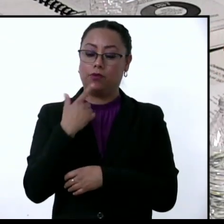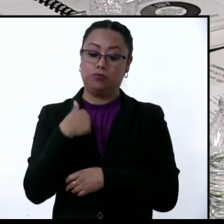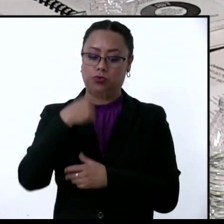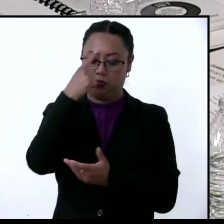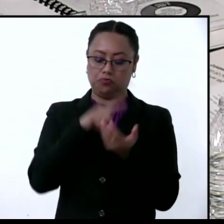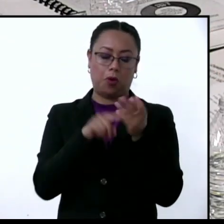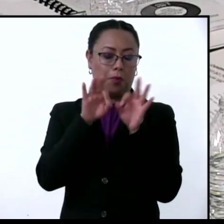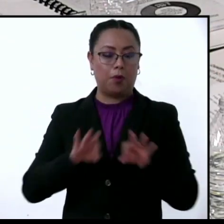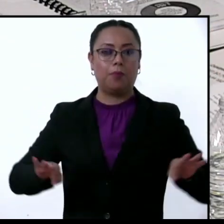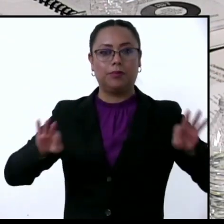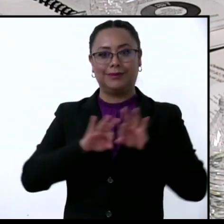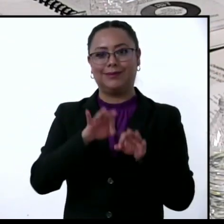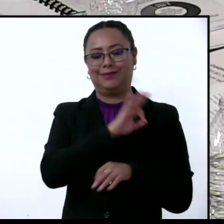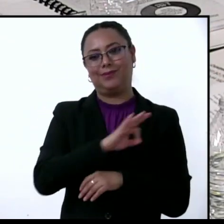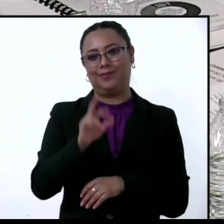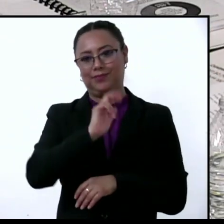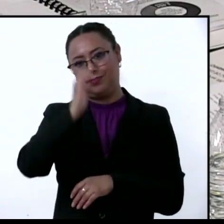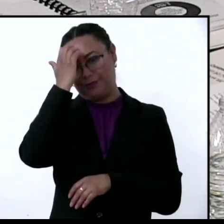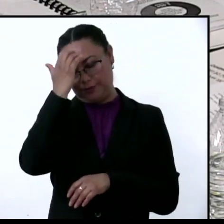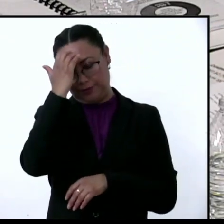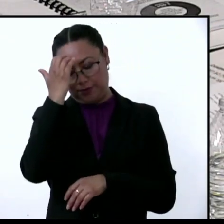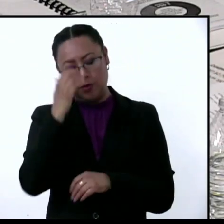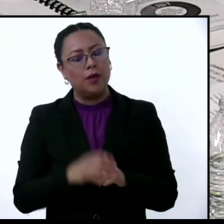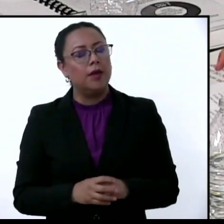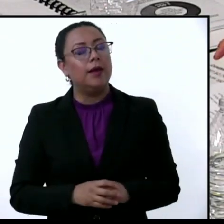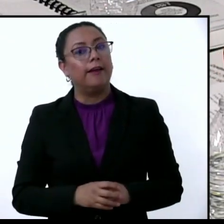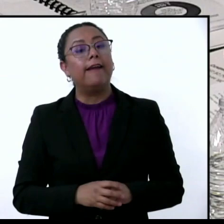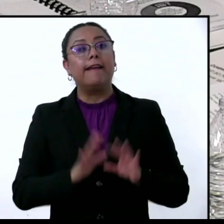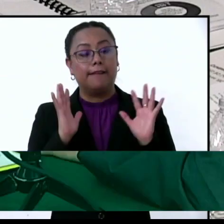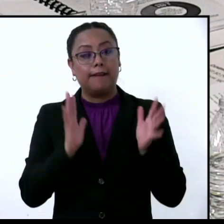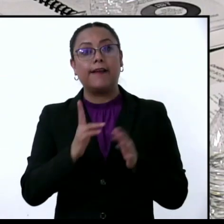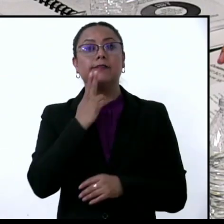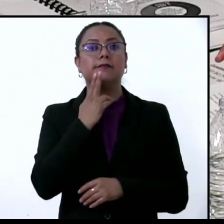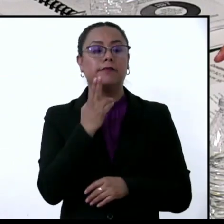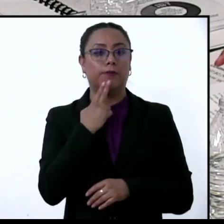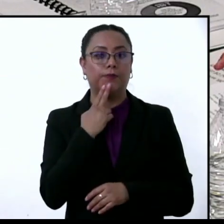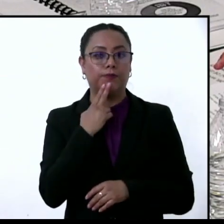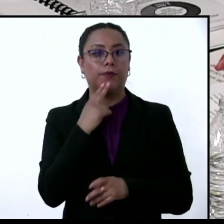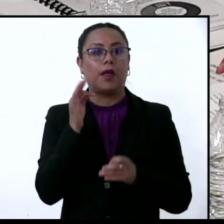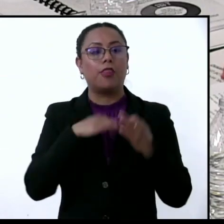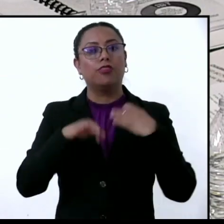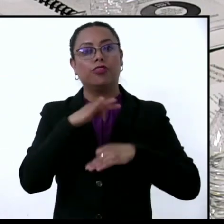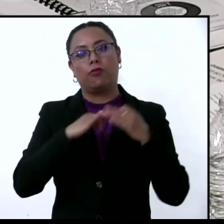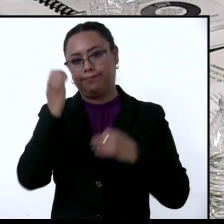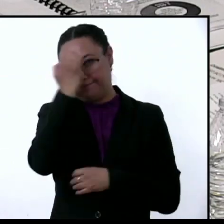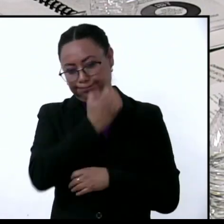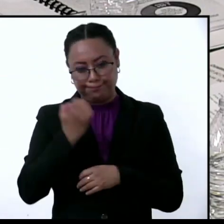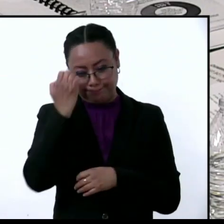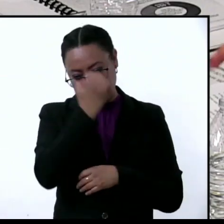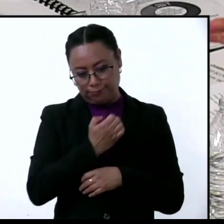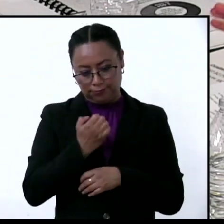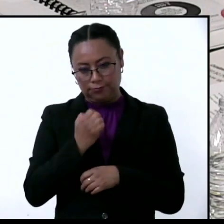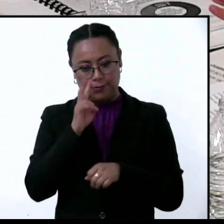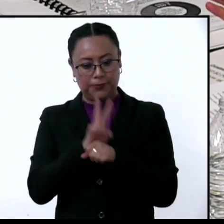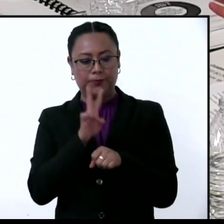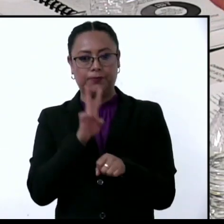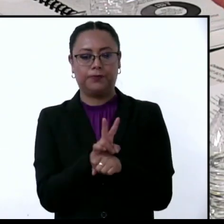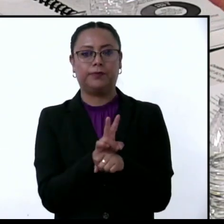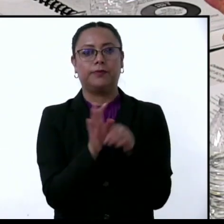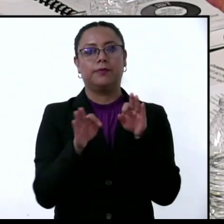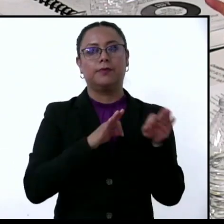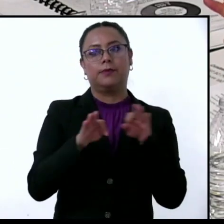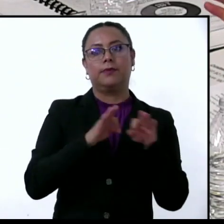importante reconocer que finalmente se le ha dado un uso a las inspecciones laborales que inclusive